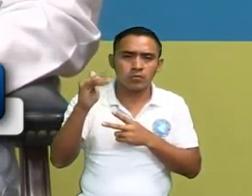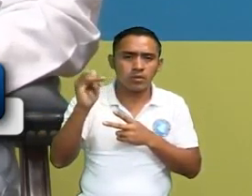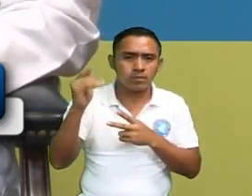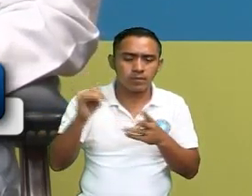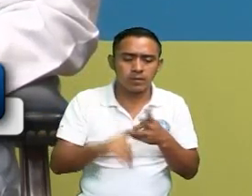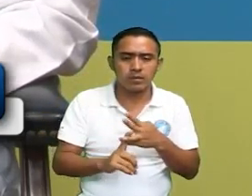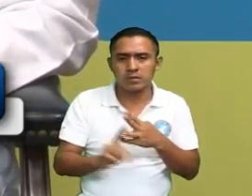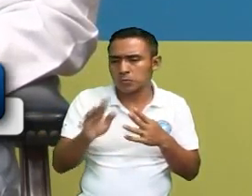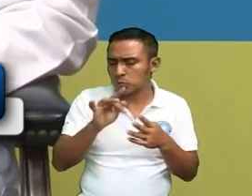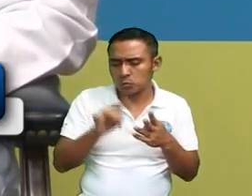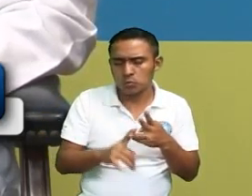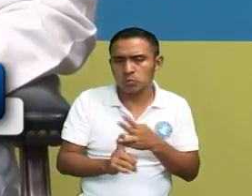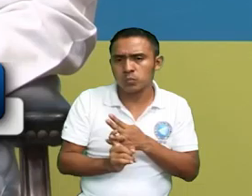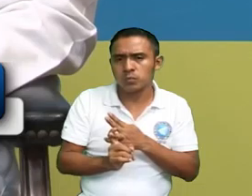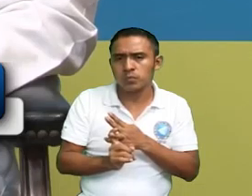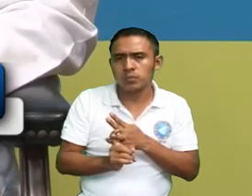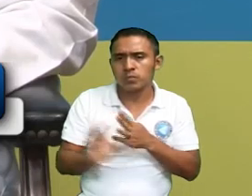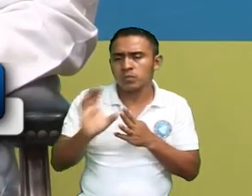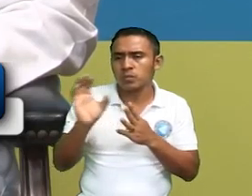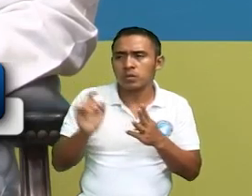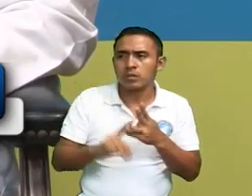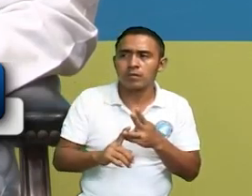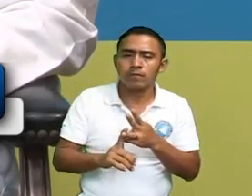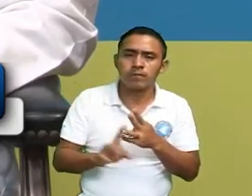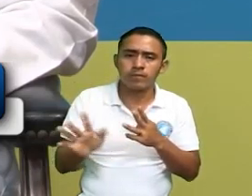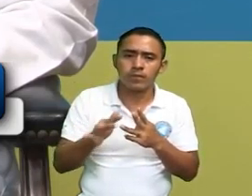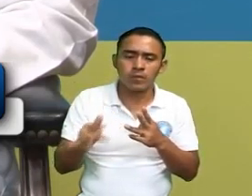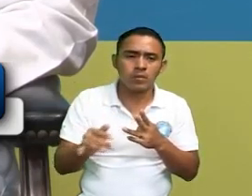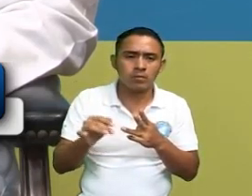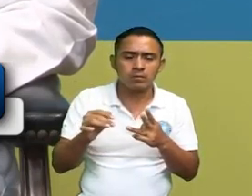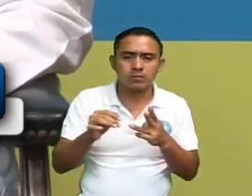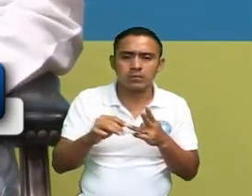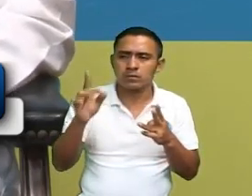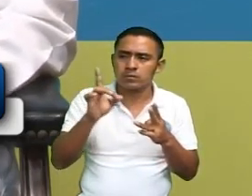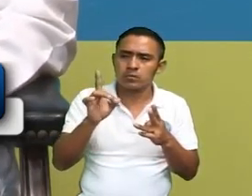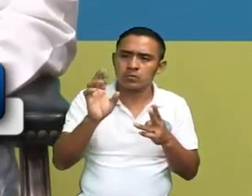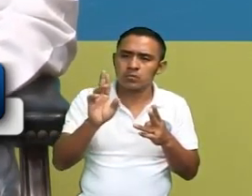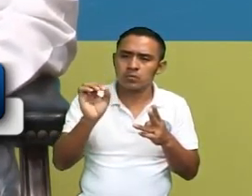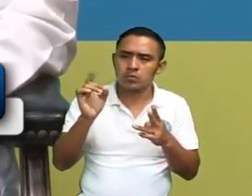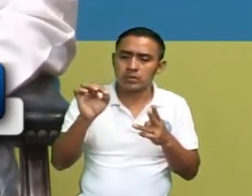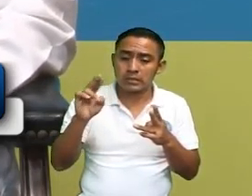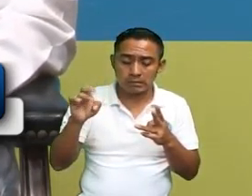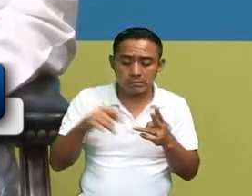endoscopía. También existe el seriado duodenal que te va a ayudar para